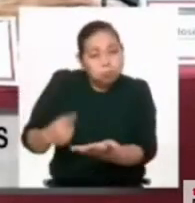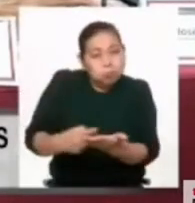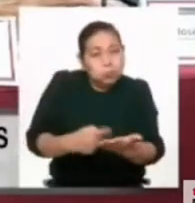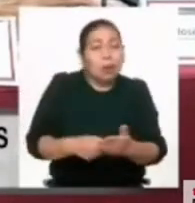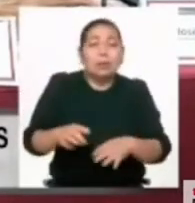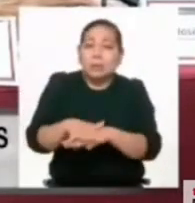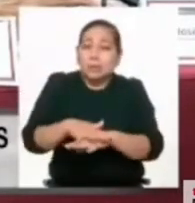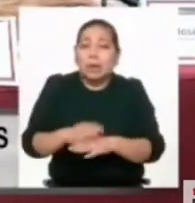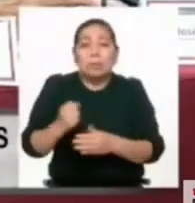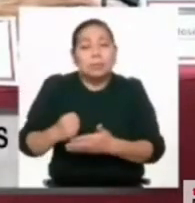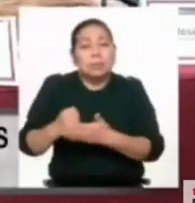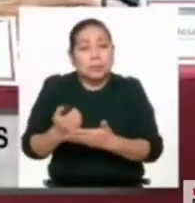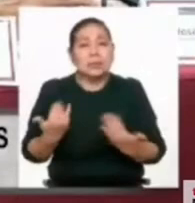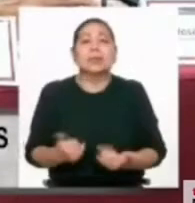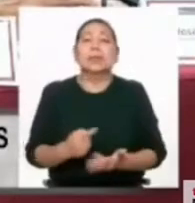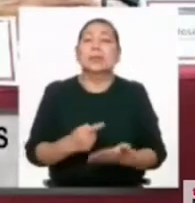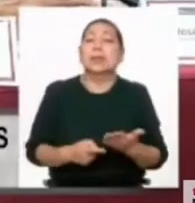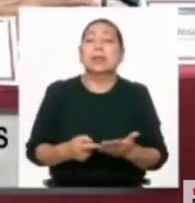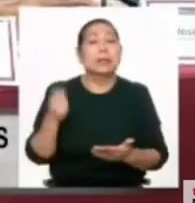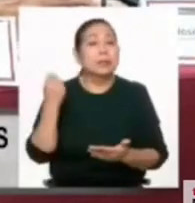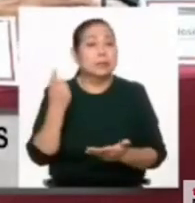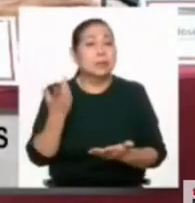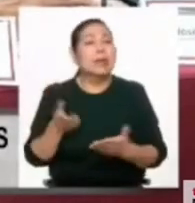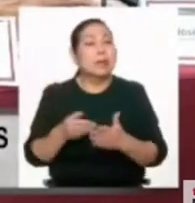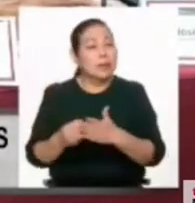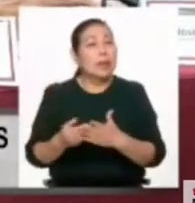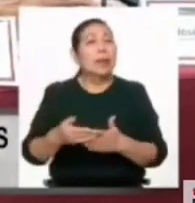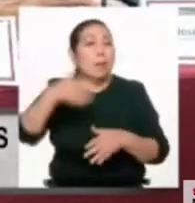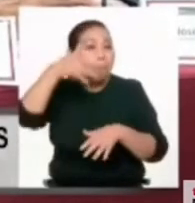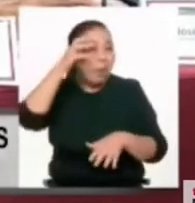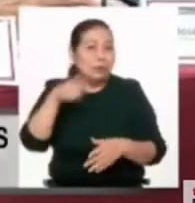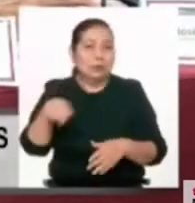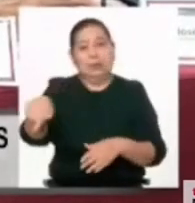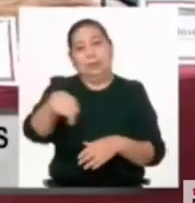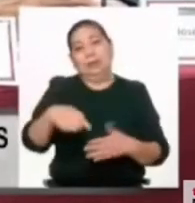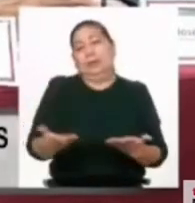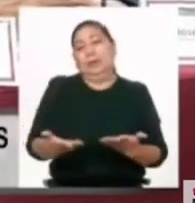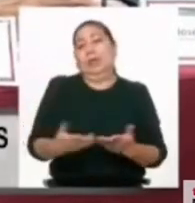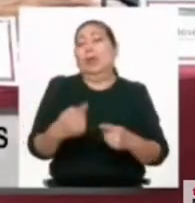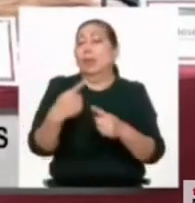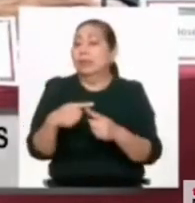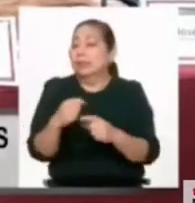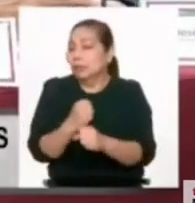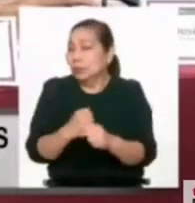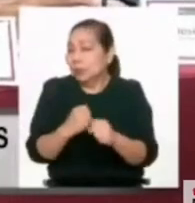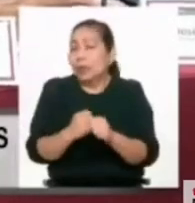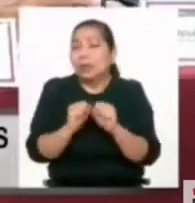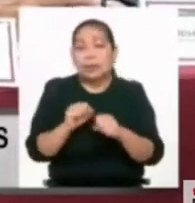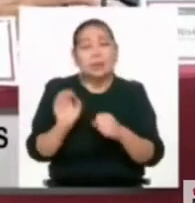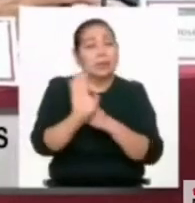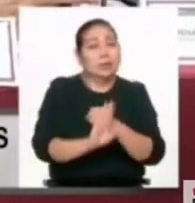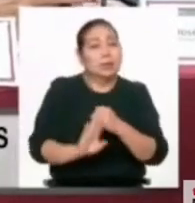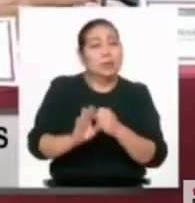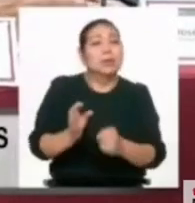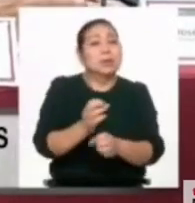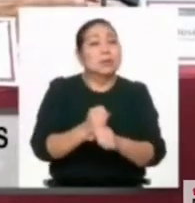situación trate de ser atendida en lo que es la comprensión del departamento de Huánuco. El trabajo multisectorial va a garantizar